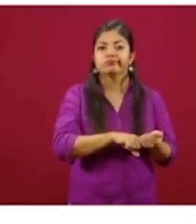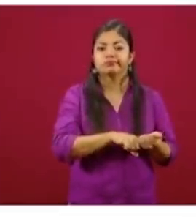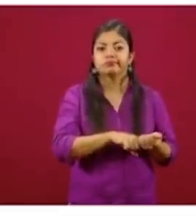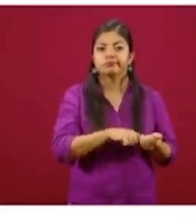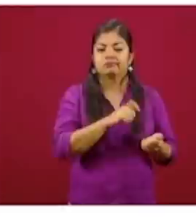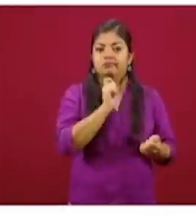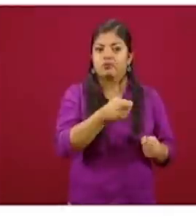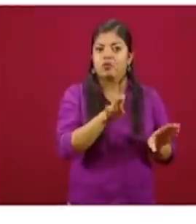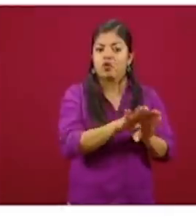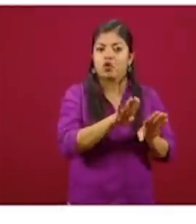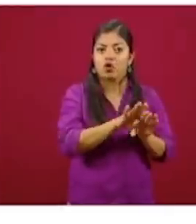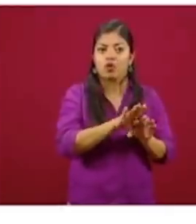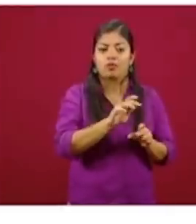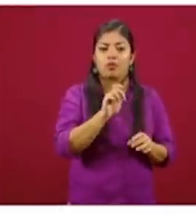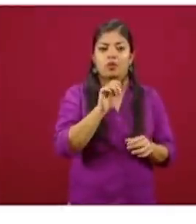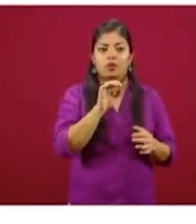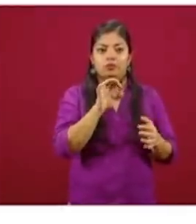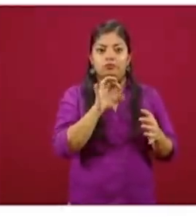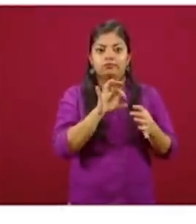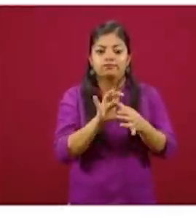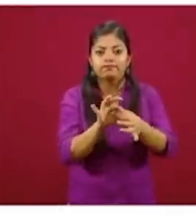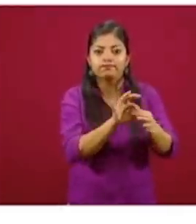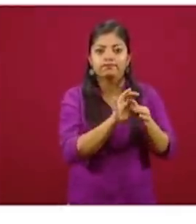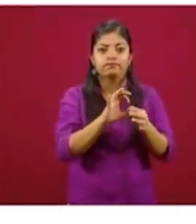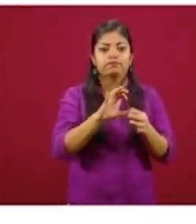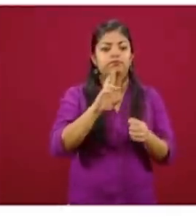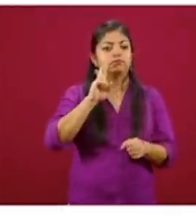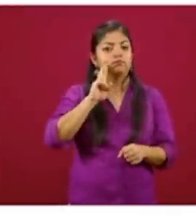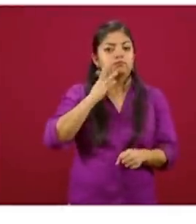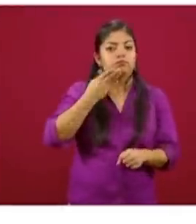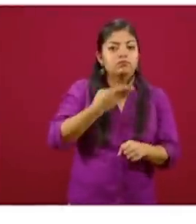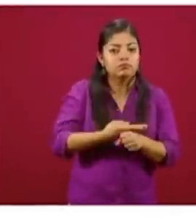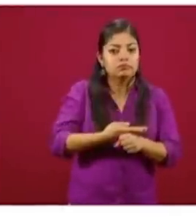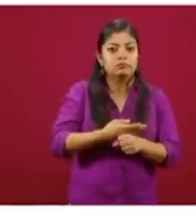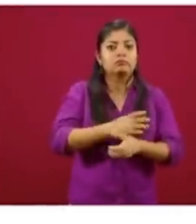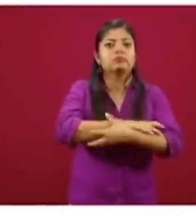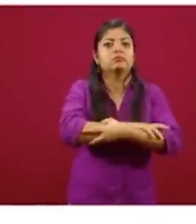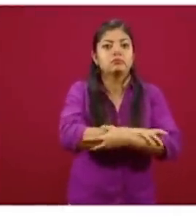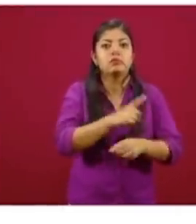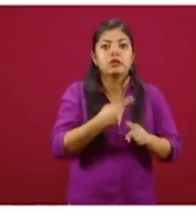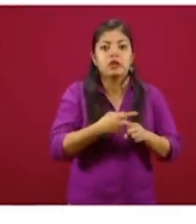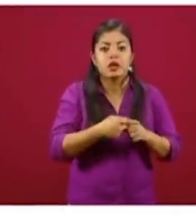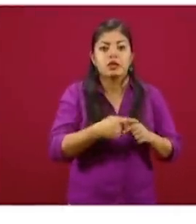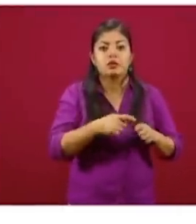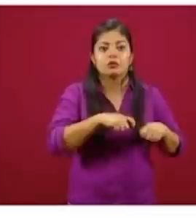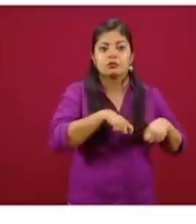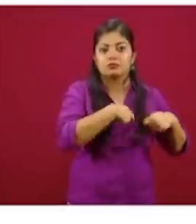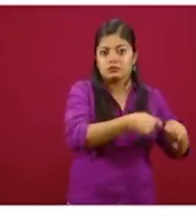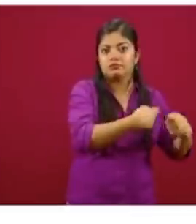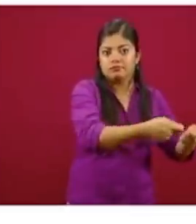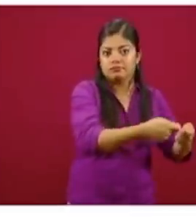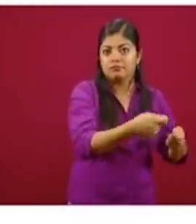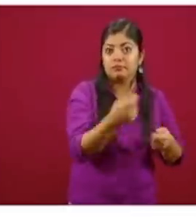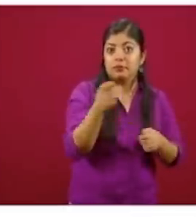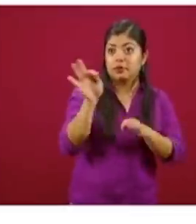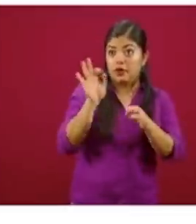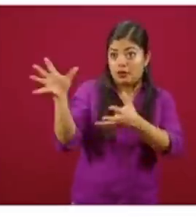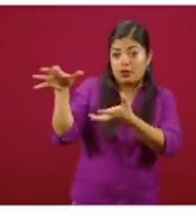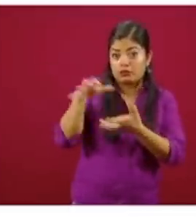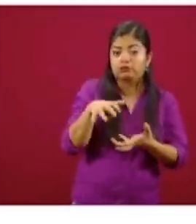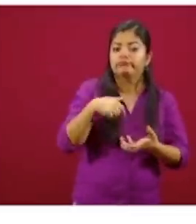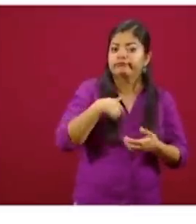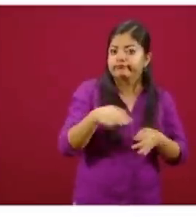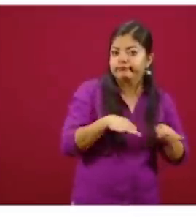lógica de corresponsabilidad solidaria con aquellos y aquellas que son sus empleadores y en el sentido y en el otro rubro